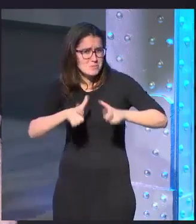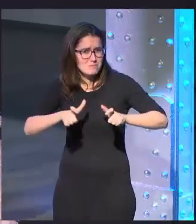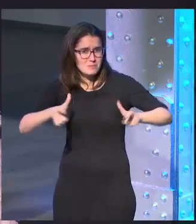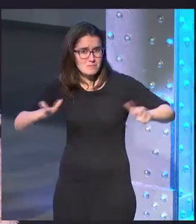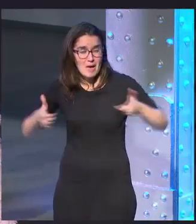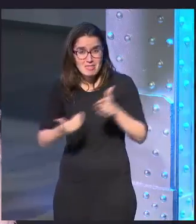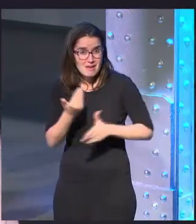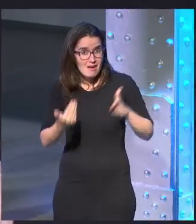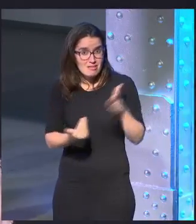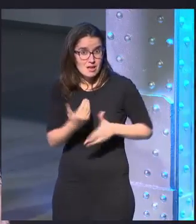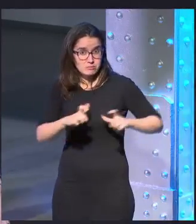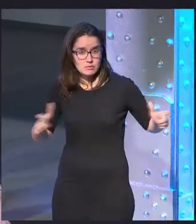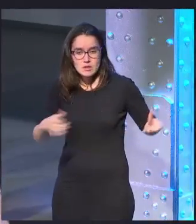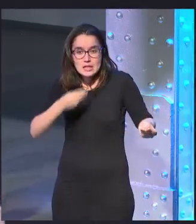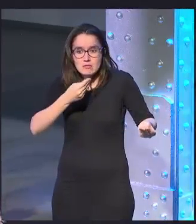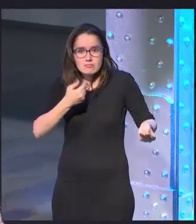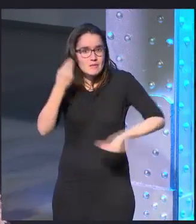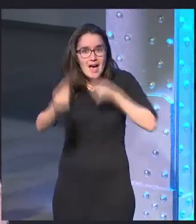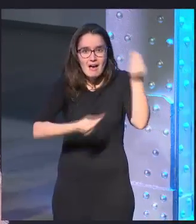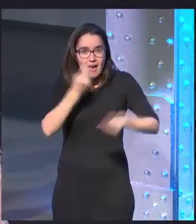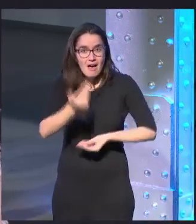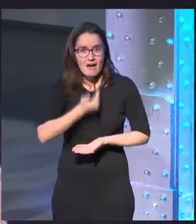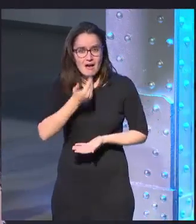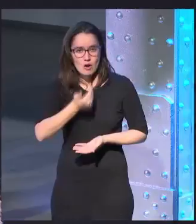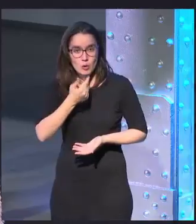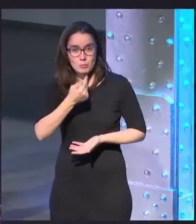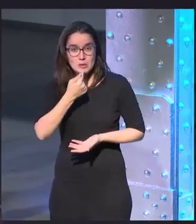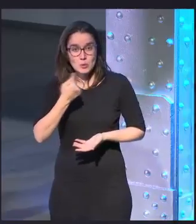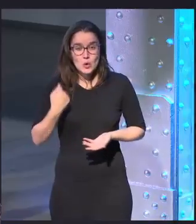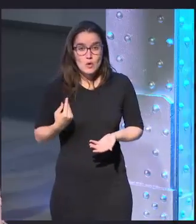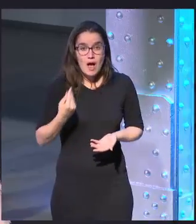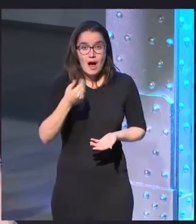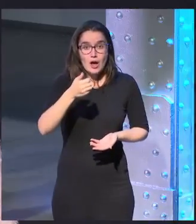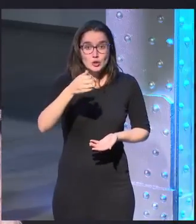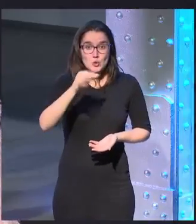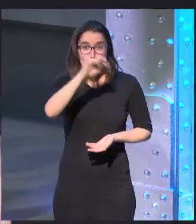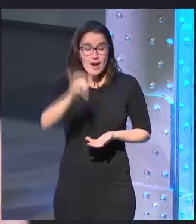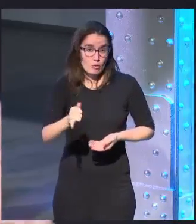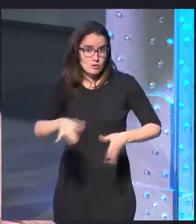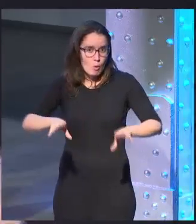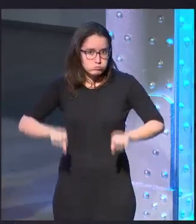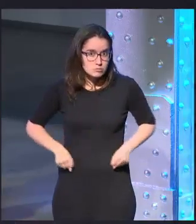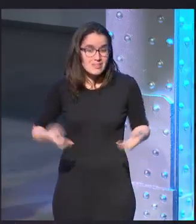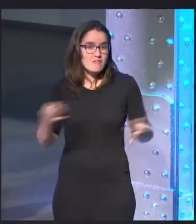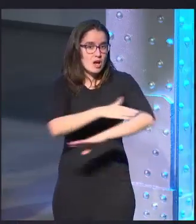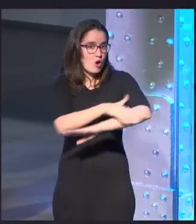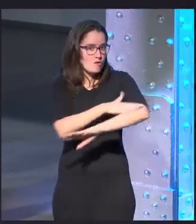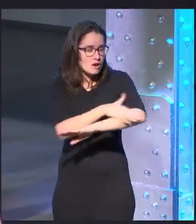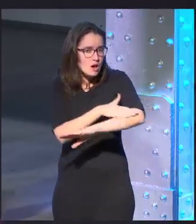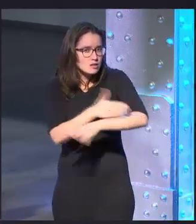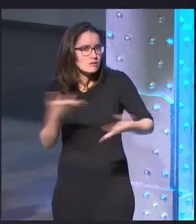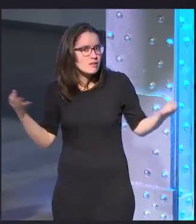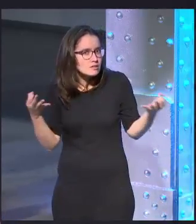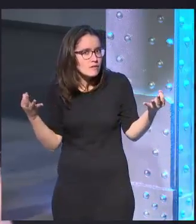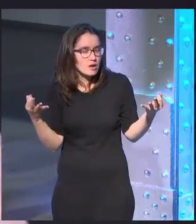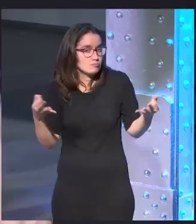incrementándose a diario, pues tiene que tomar decisiones, ¿no? Como dijo Adolfo Suárez también en su discurso de investidura, o sea, hay que gobernar y hay que